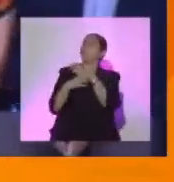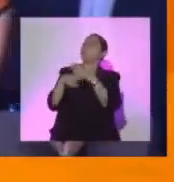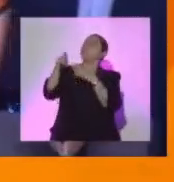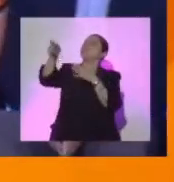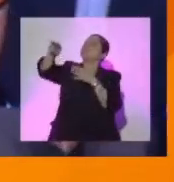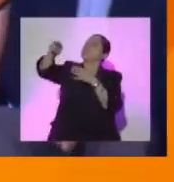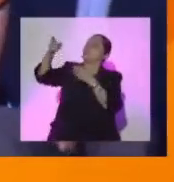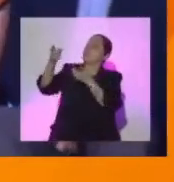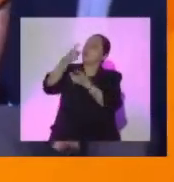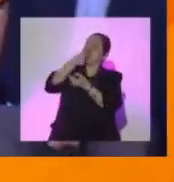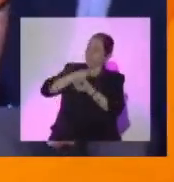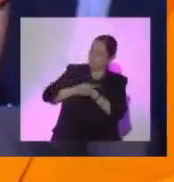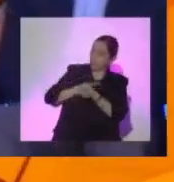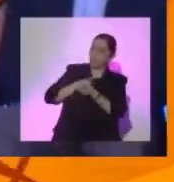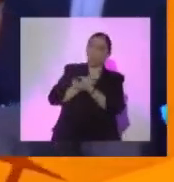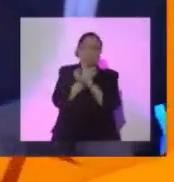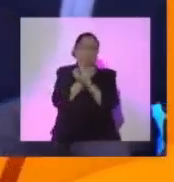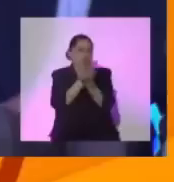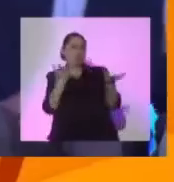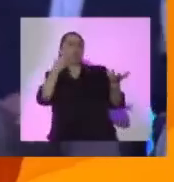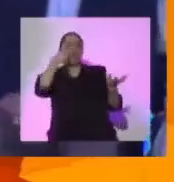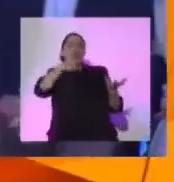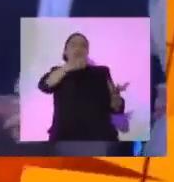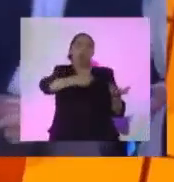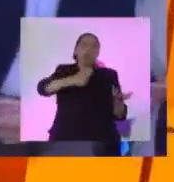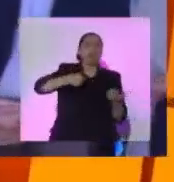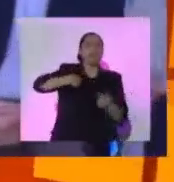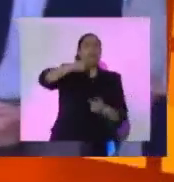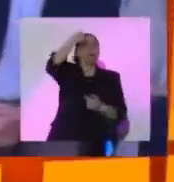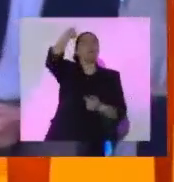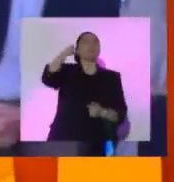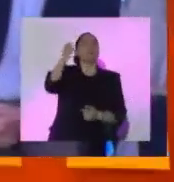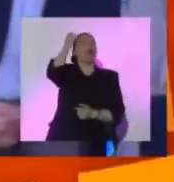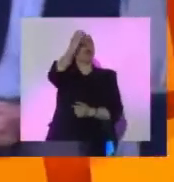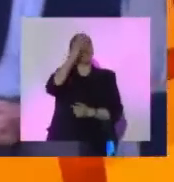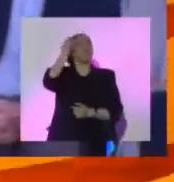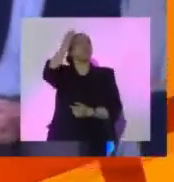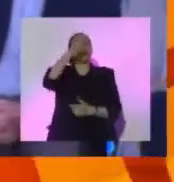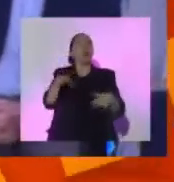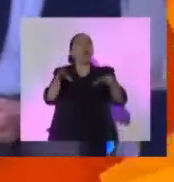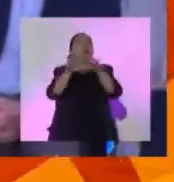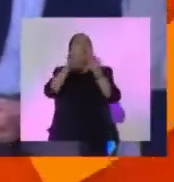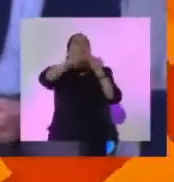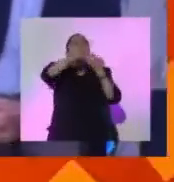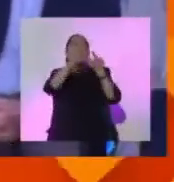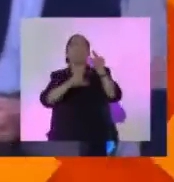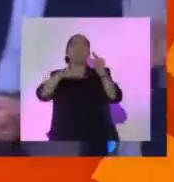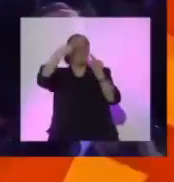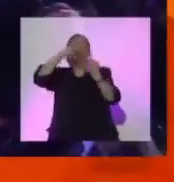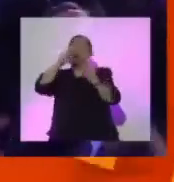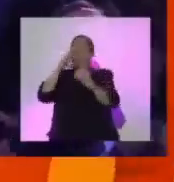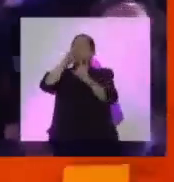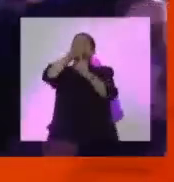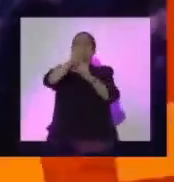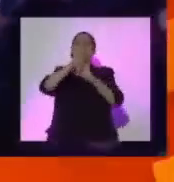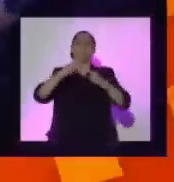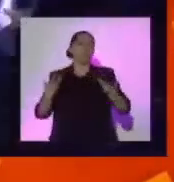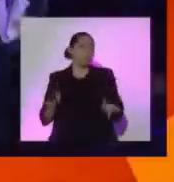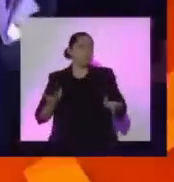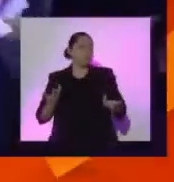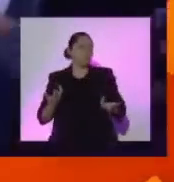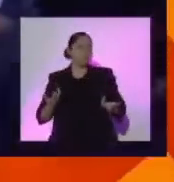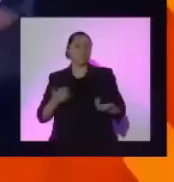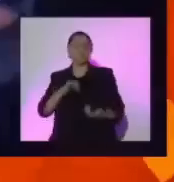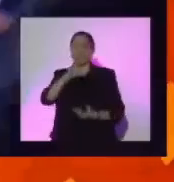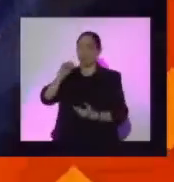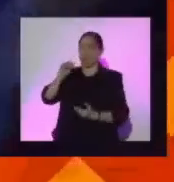e investigadora del colegio de México particularmente se dedica al tema lingüista tienes a Lorenzo Meyer profesor emérito del colegio de